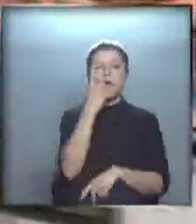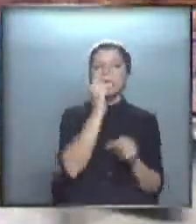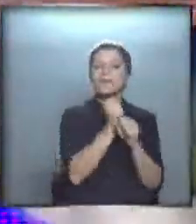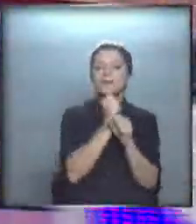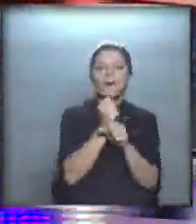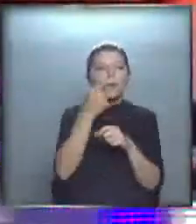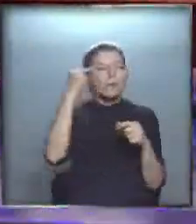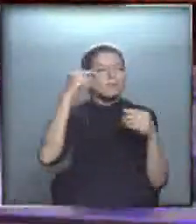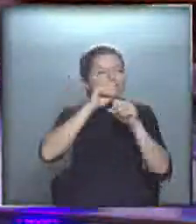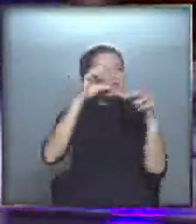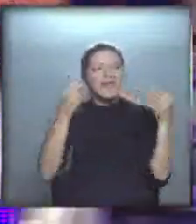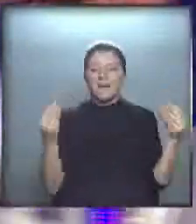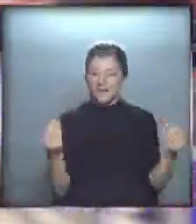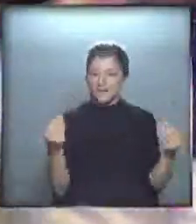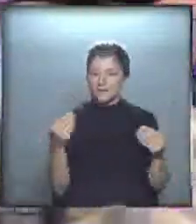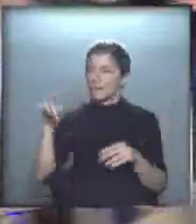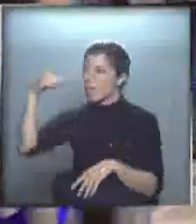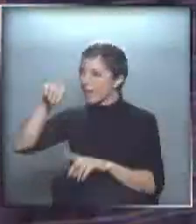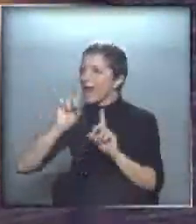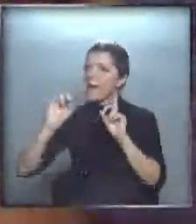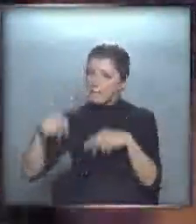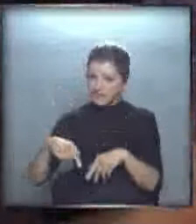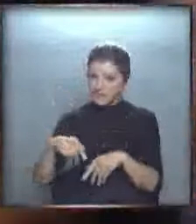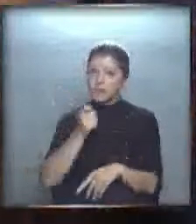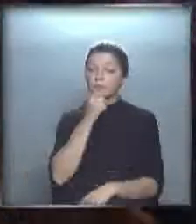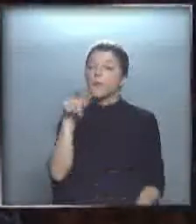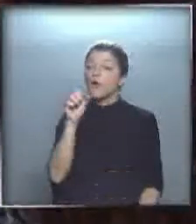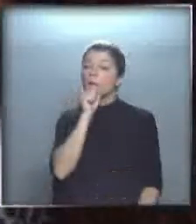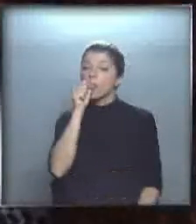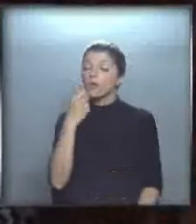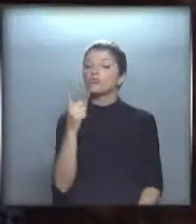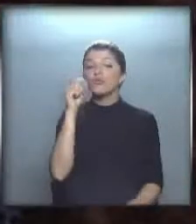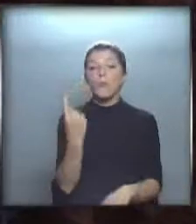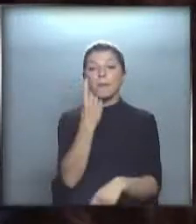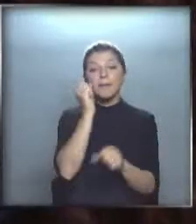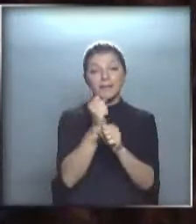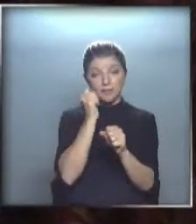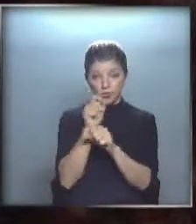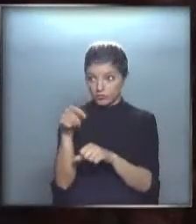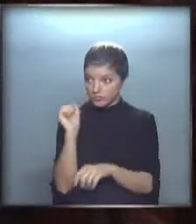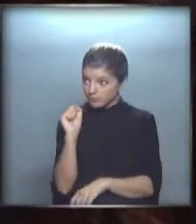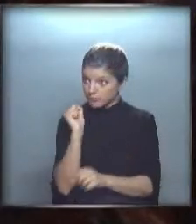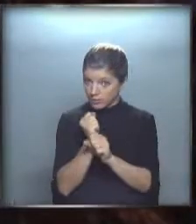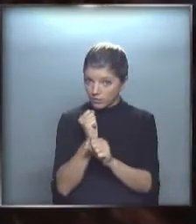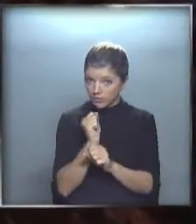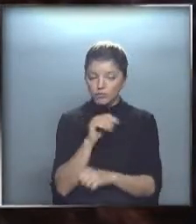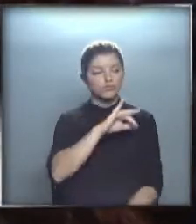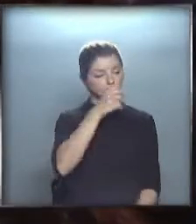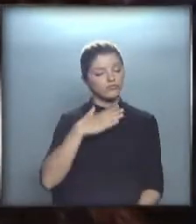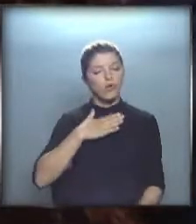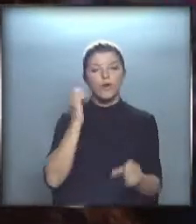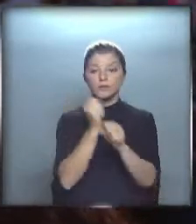trabajo? Para ustedes también, que están re jocosos hablando. Micrófono, señor, ¿su primer trabajo ya está trabajando? Sí, estoy trabajando en un